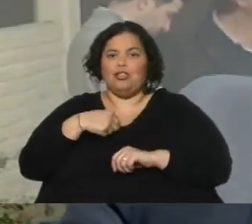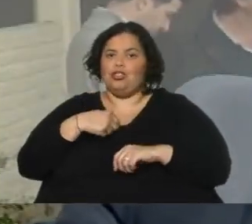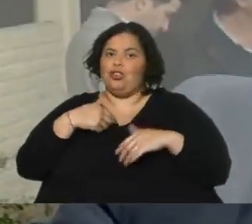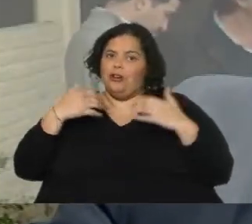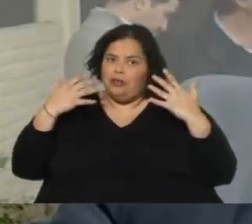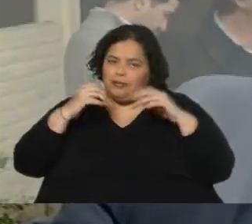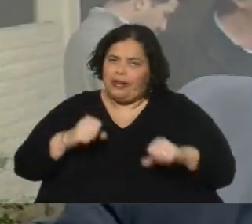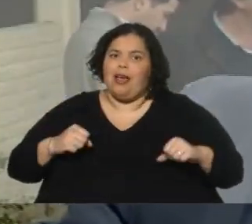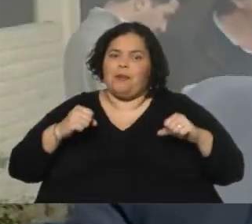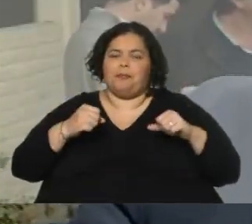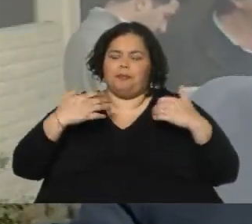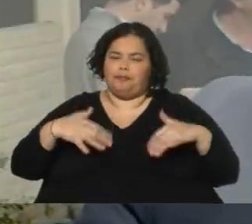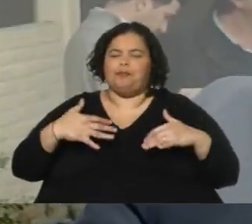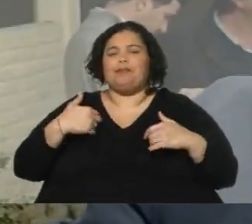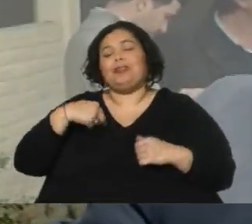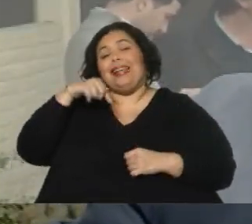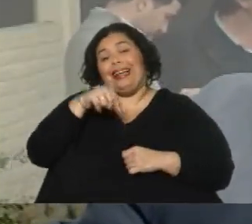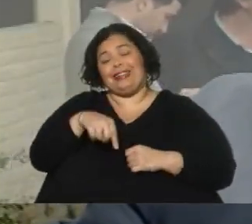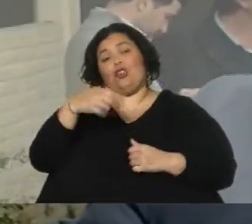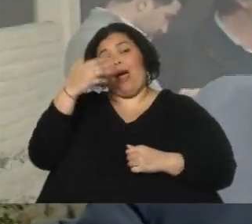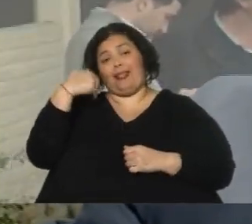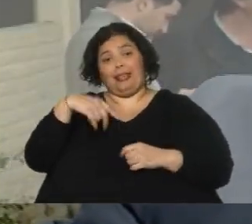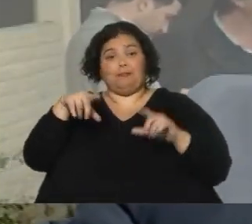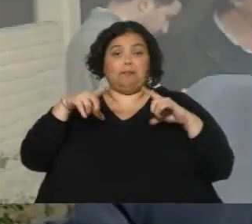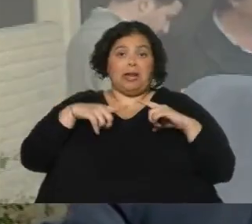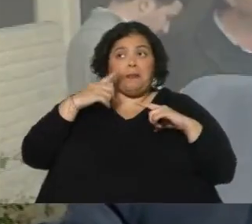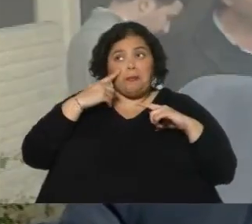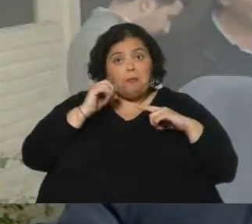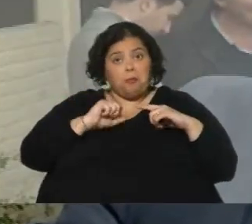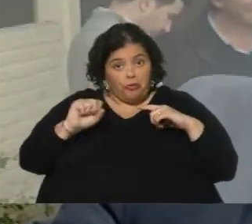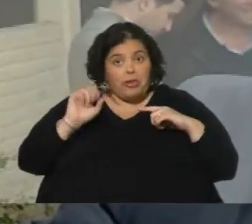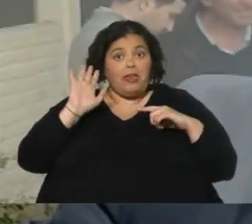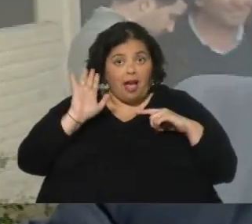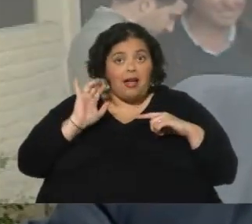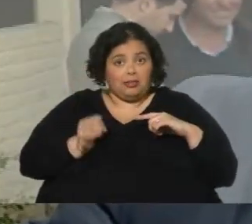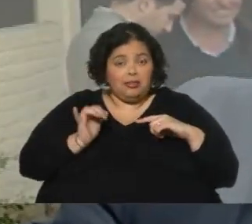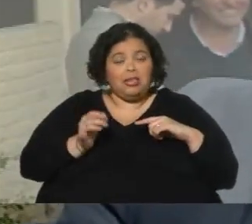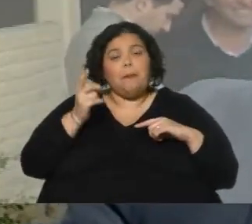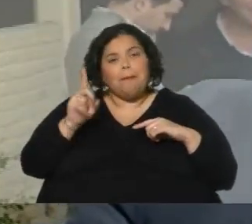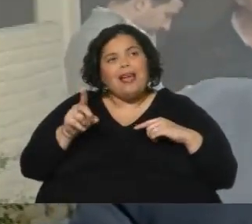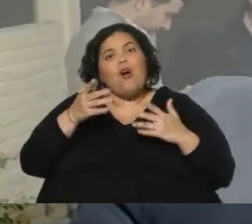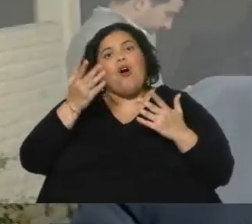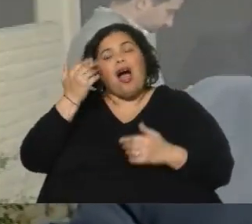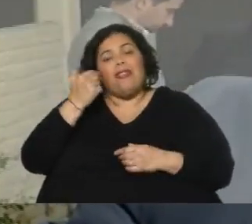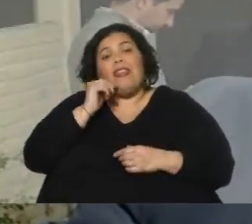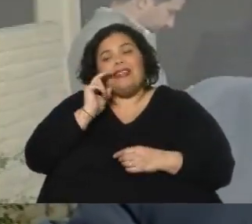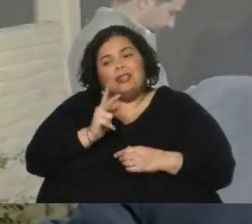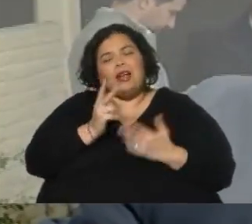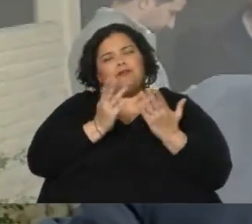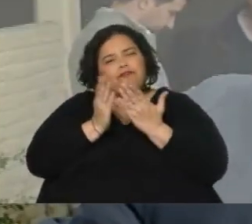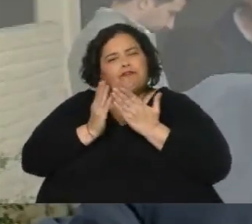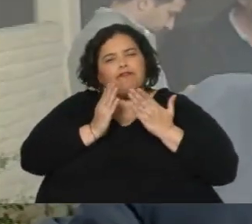Tal vez esto que era esperable que ocurriera, todos los estudios que apuntan y estudian